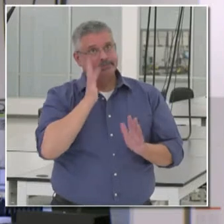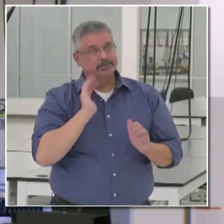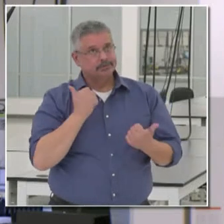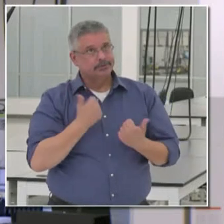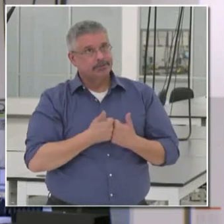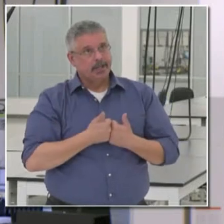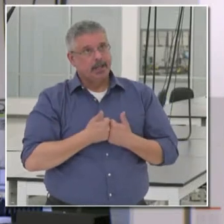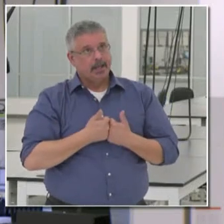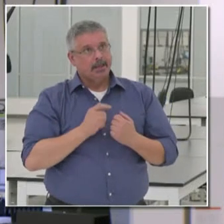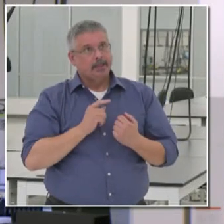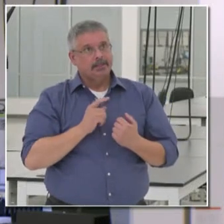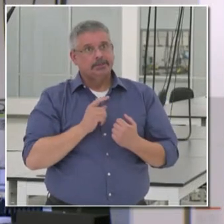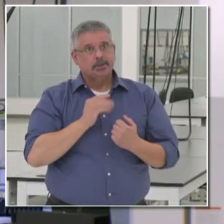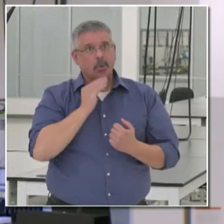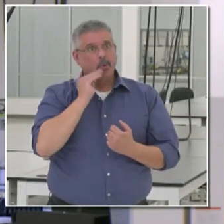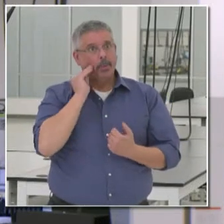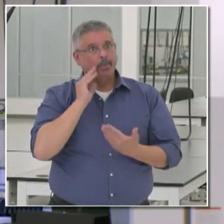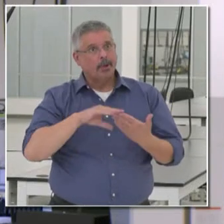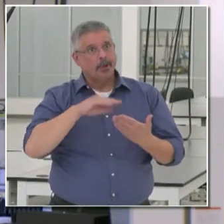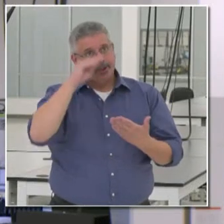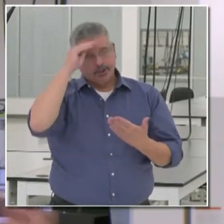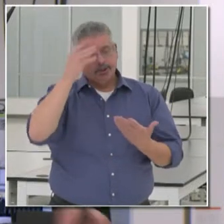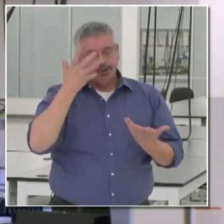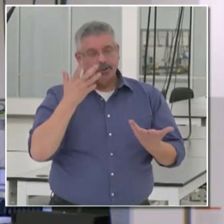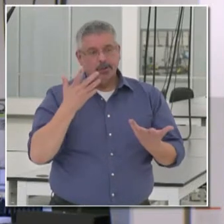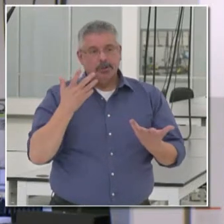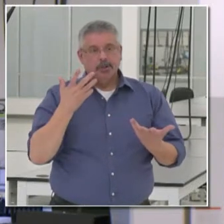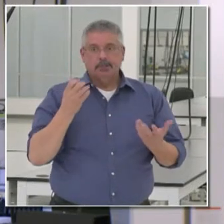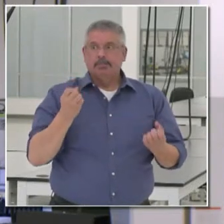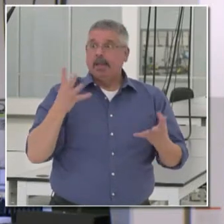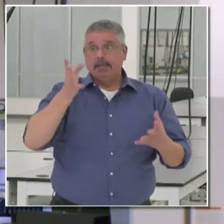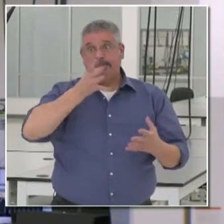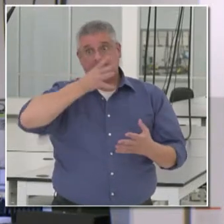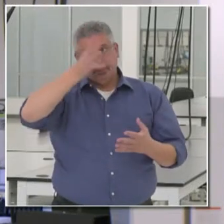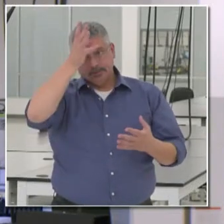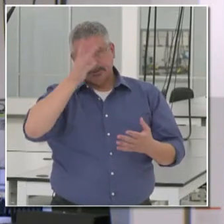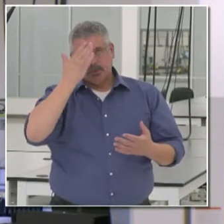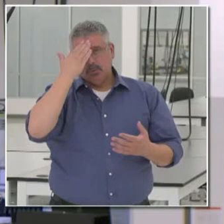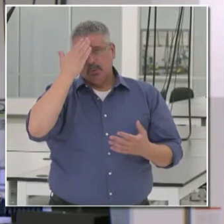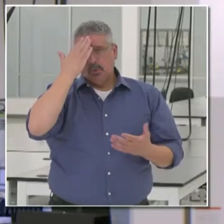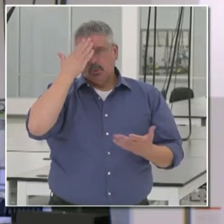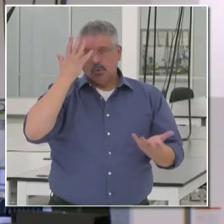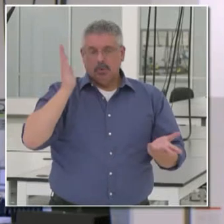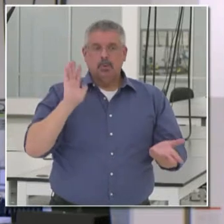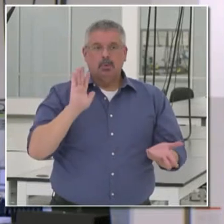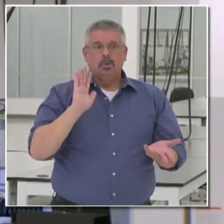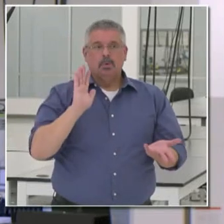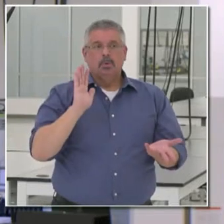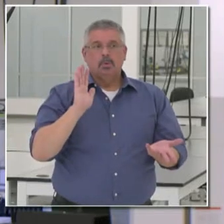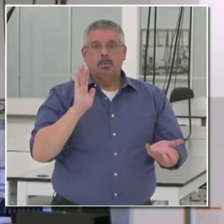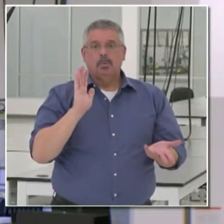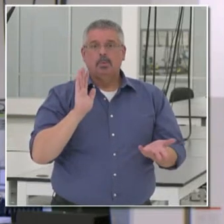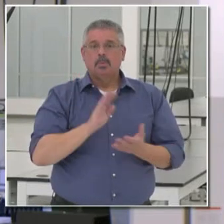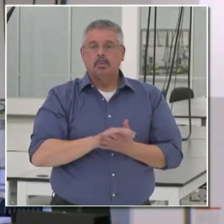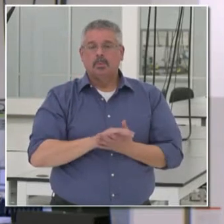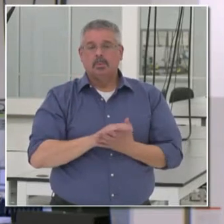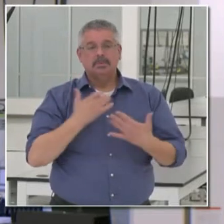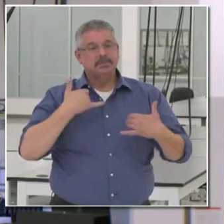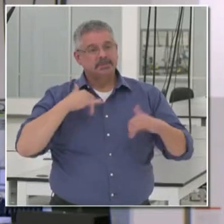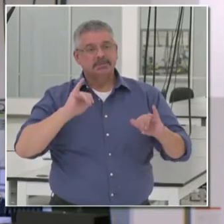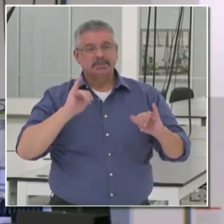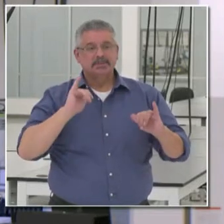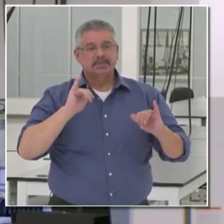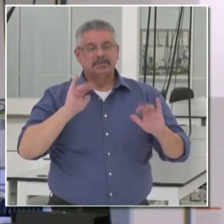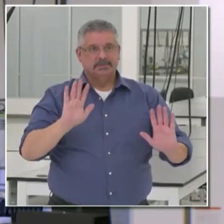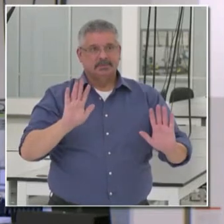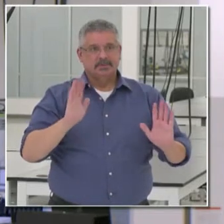reto de aprender el aprendizaje a distancia que hemos estado haciendo que tantos padres han estado haciendo el estado yo me mantengo